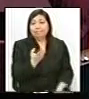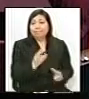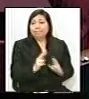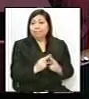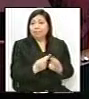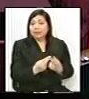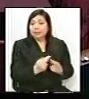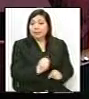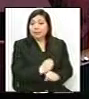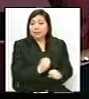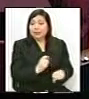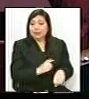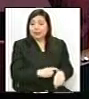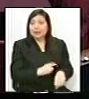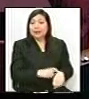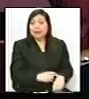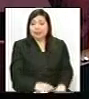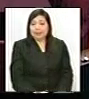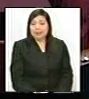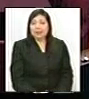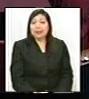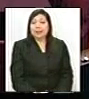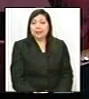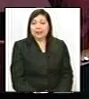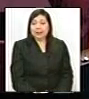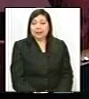ha empezado desde muy temprano,